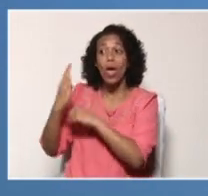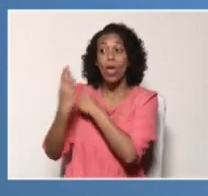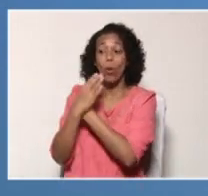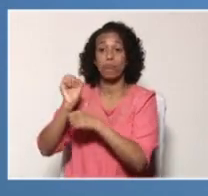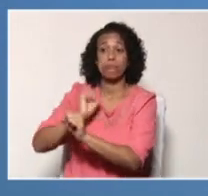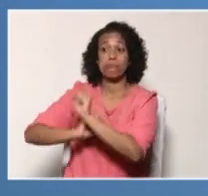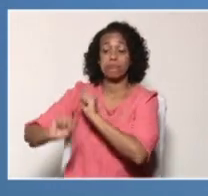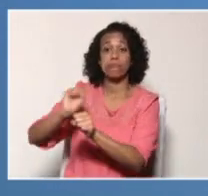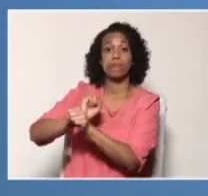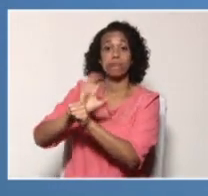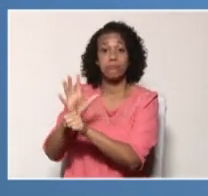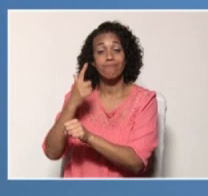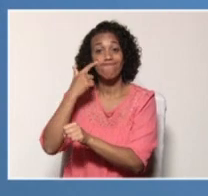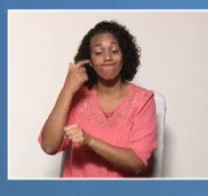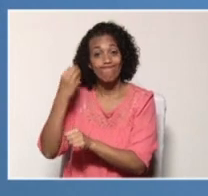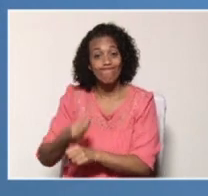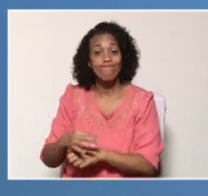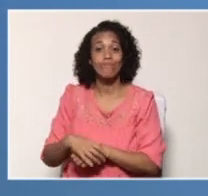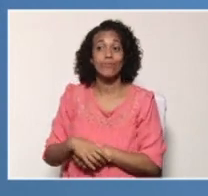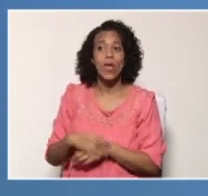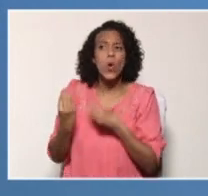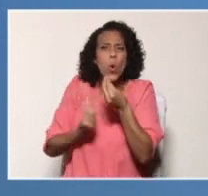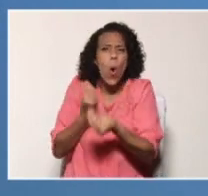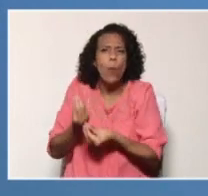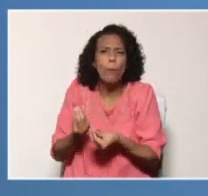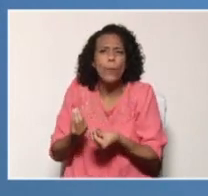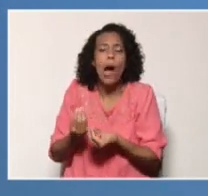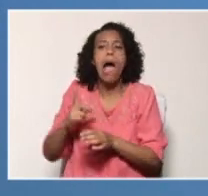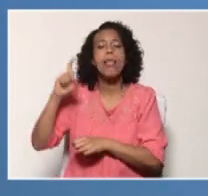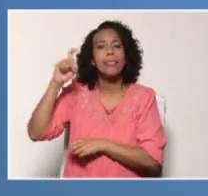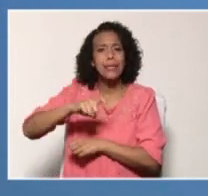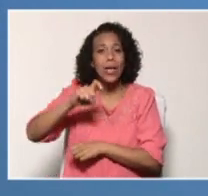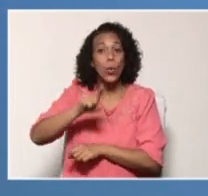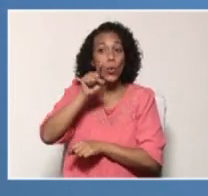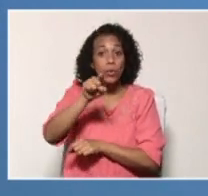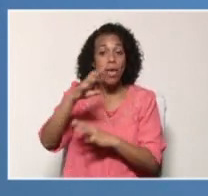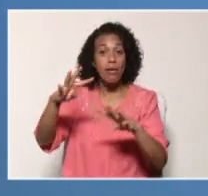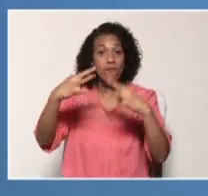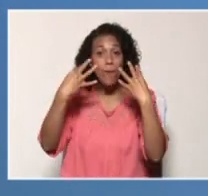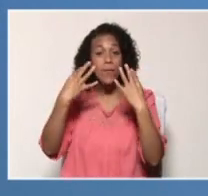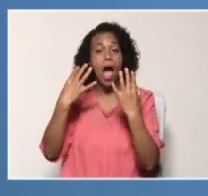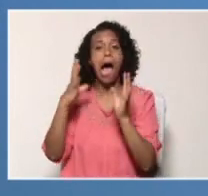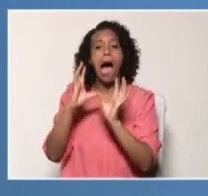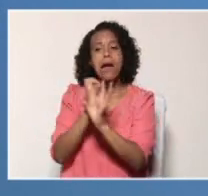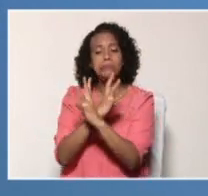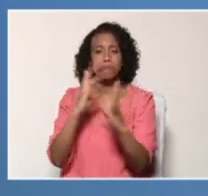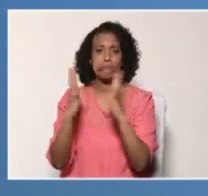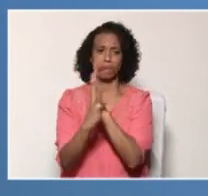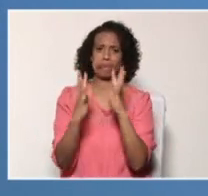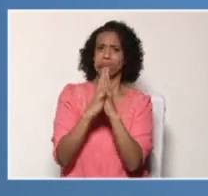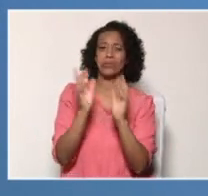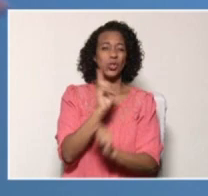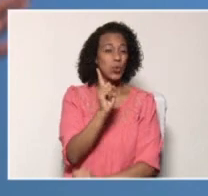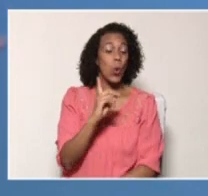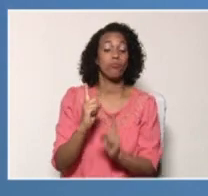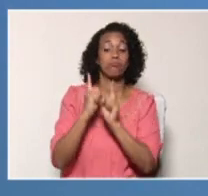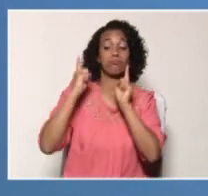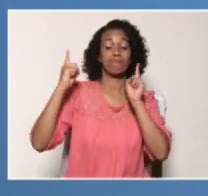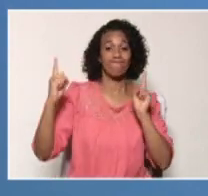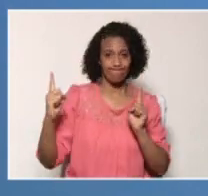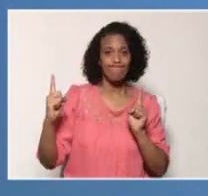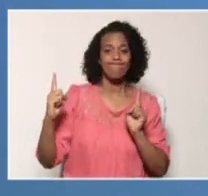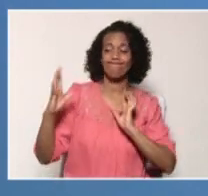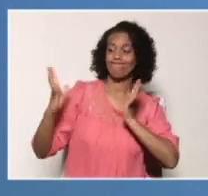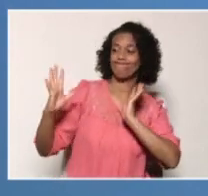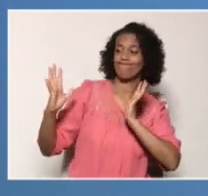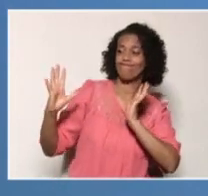la pandemia del COVID-19 y para hacerlo es necesario que ustedes mantengan el distanciamiento físico biosaludable